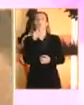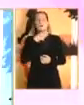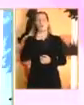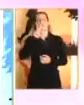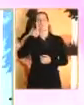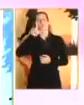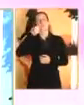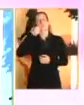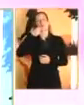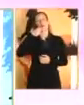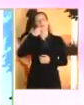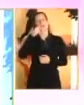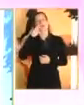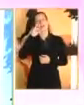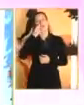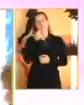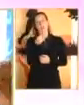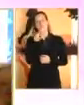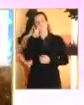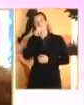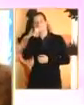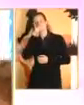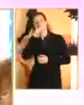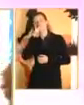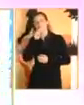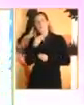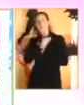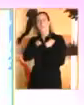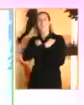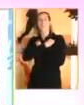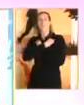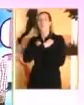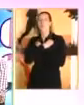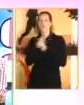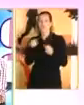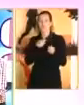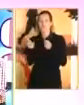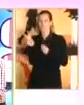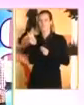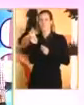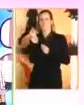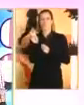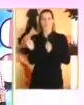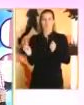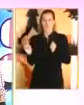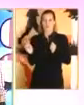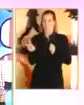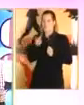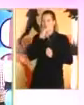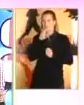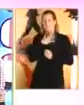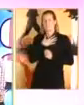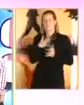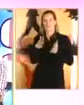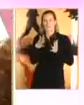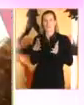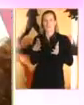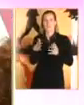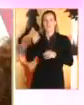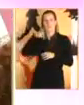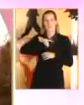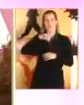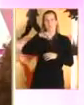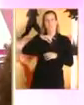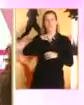sí. Huele a muñeca recién comprada. Ay, claro, a ver, es natural, sí, a barrilita o algo de eso. 5 toneladas de rosa, de pétalos de rosa hacen